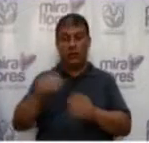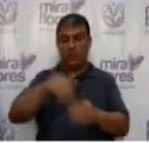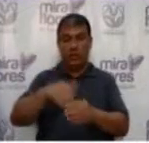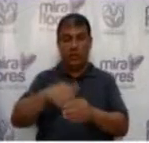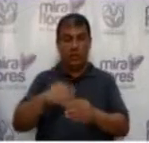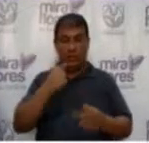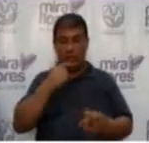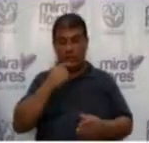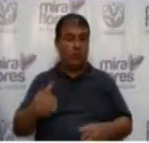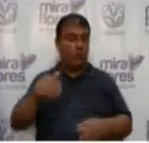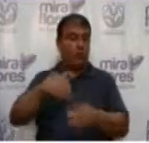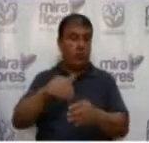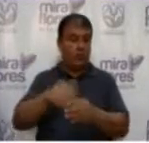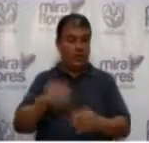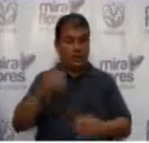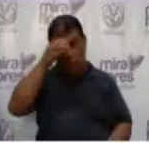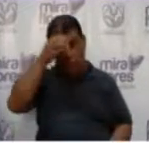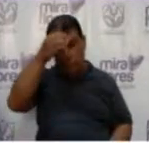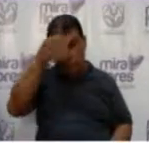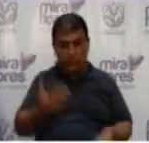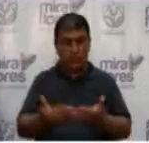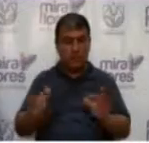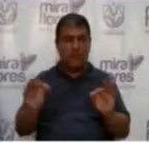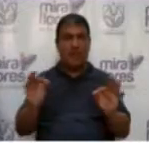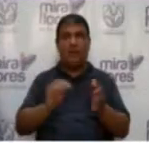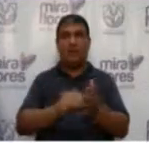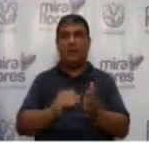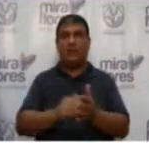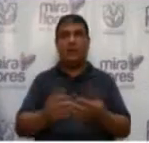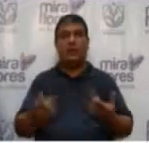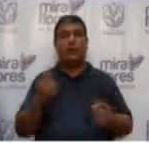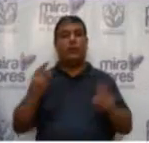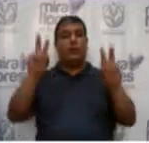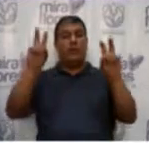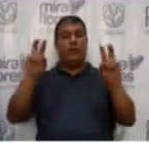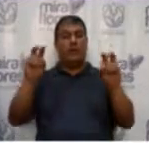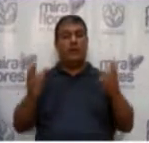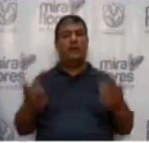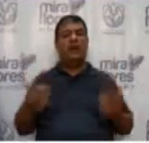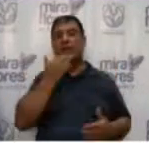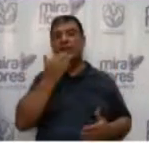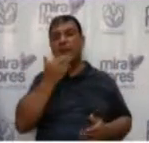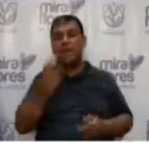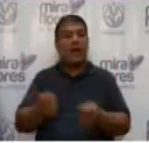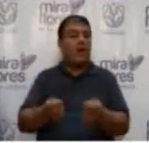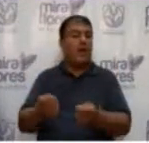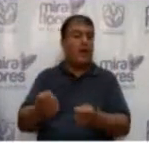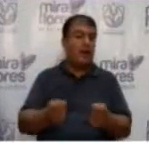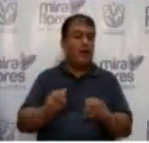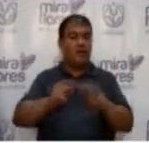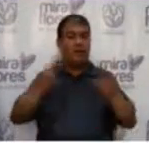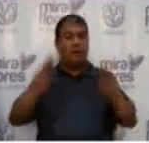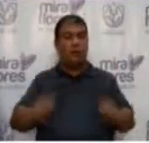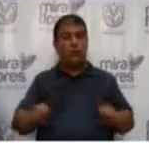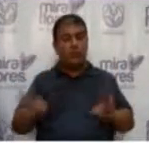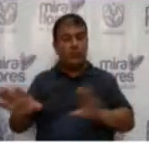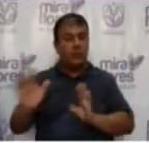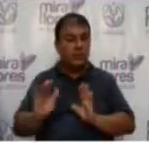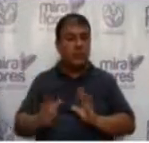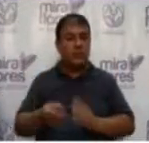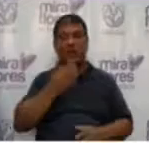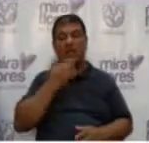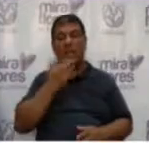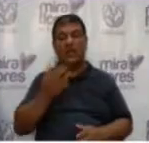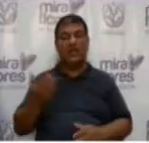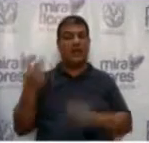No estamos votando conceptos ni nada más que un tema de quién va a conducir este predio,